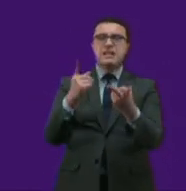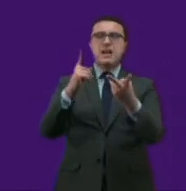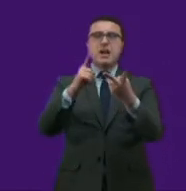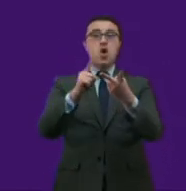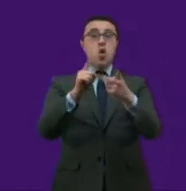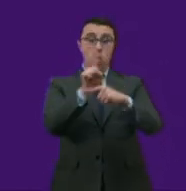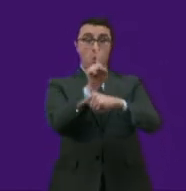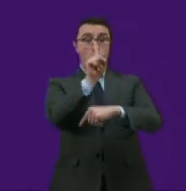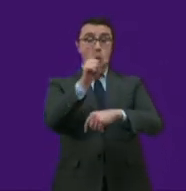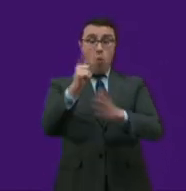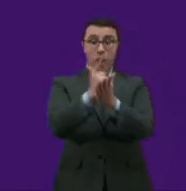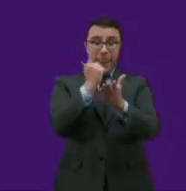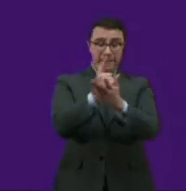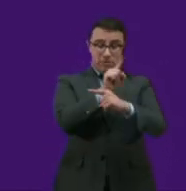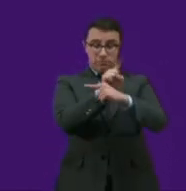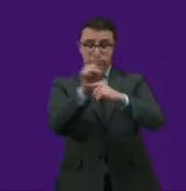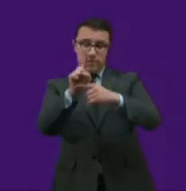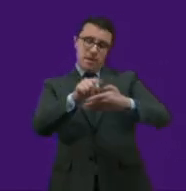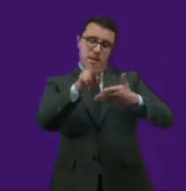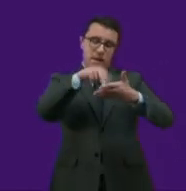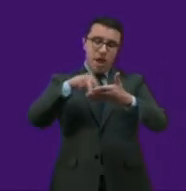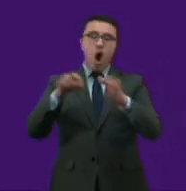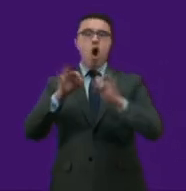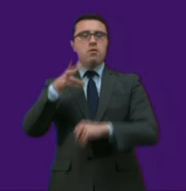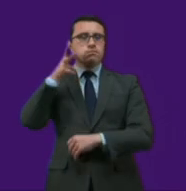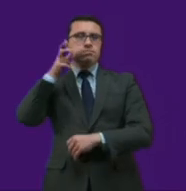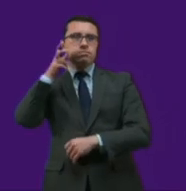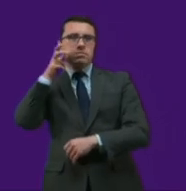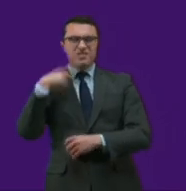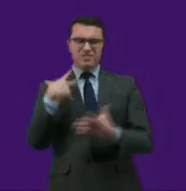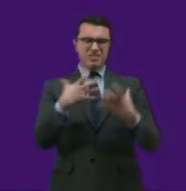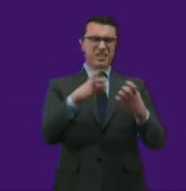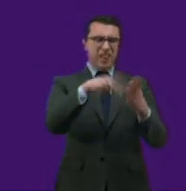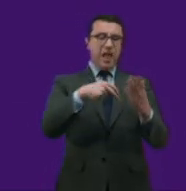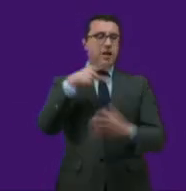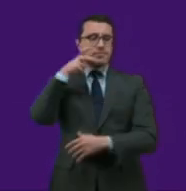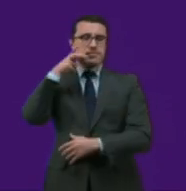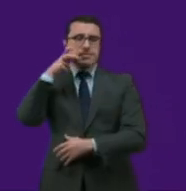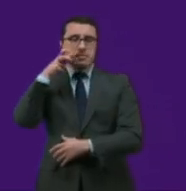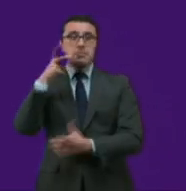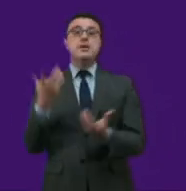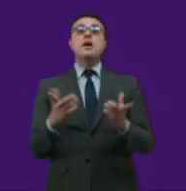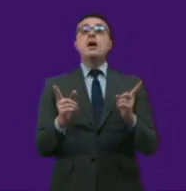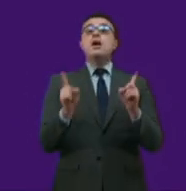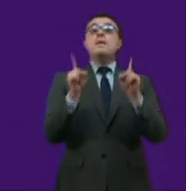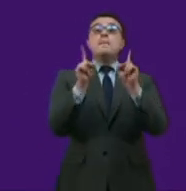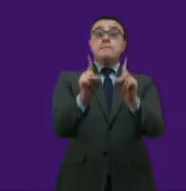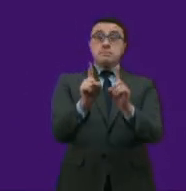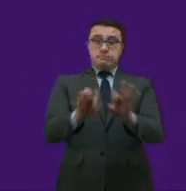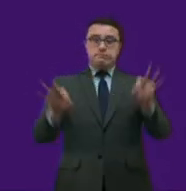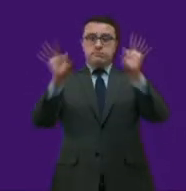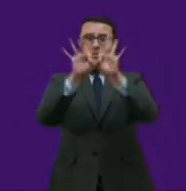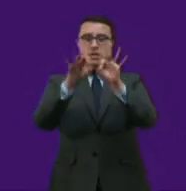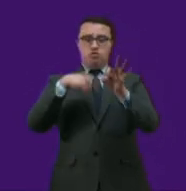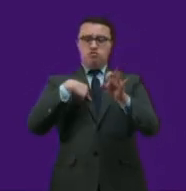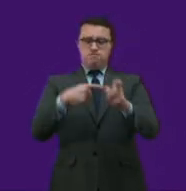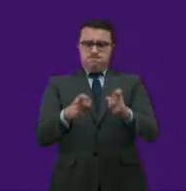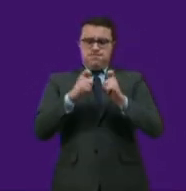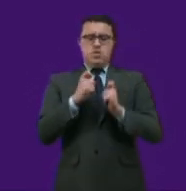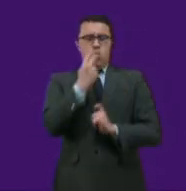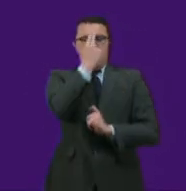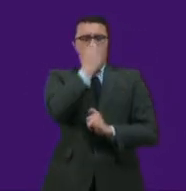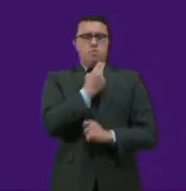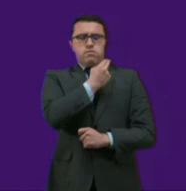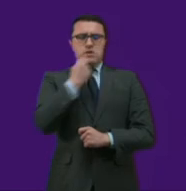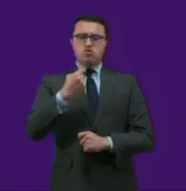semana, o escucharlo si no lo quieren leer, pero meterse con ese compromiso de tengo que volverme